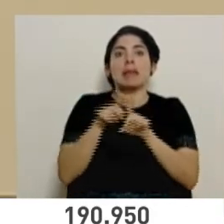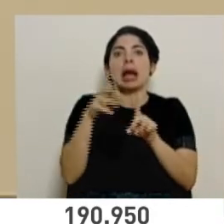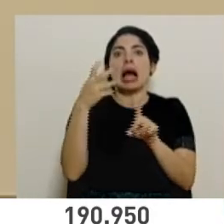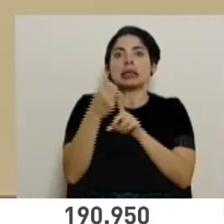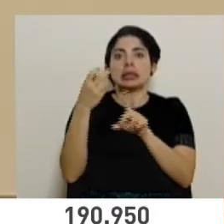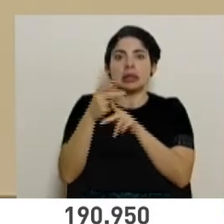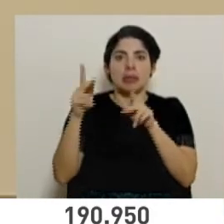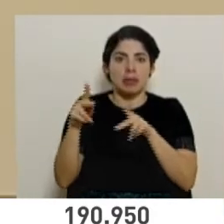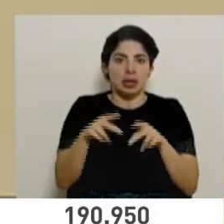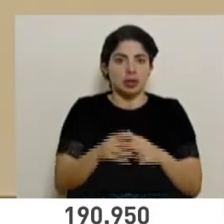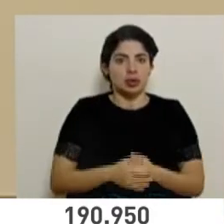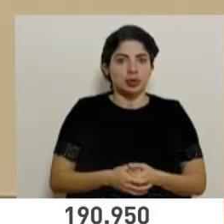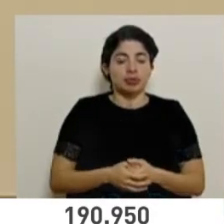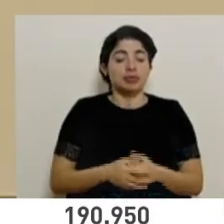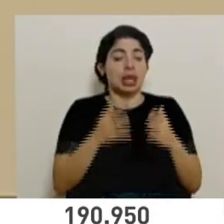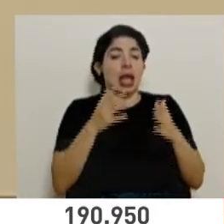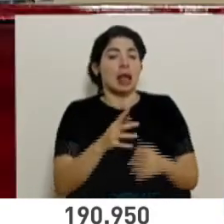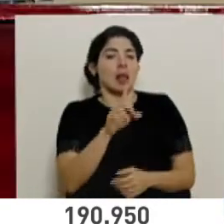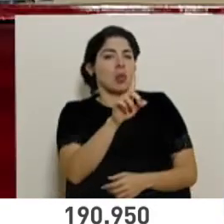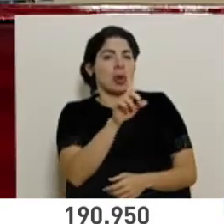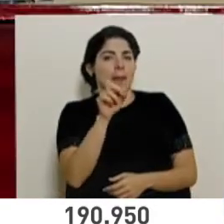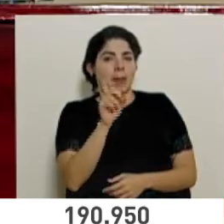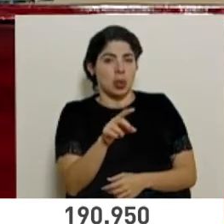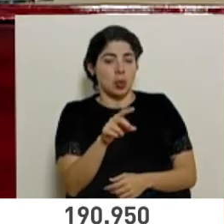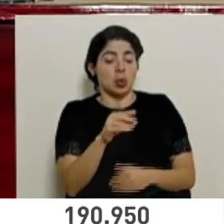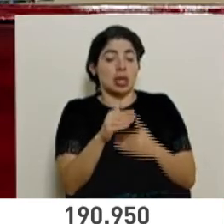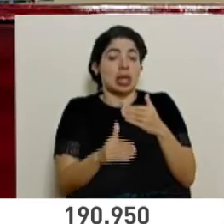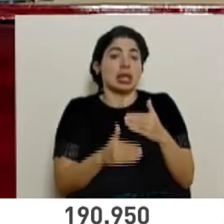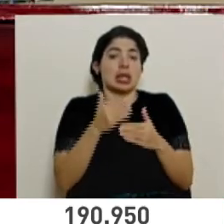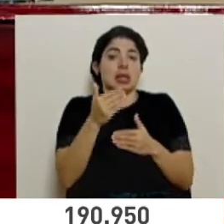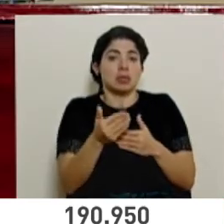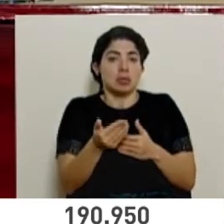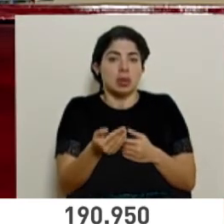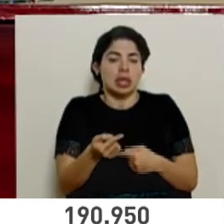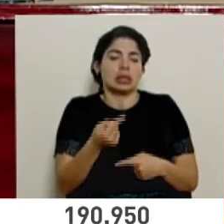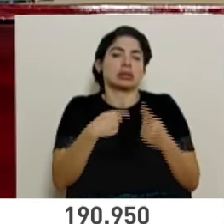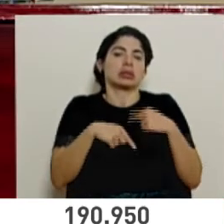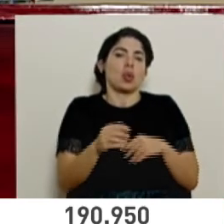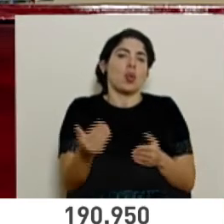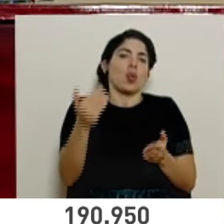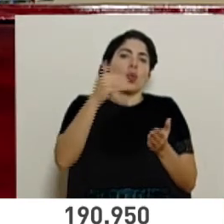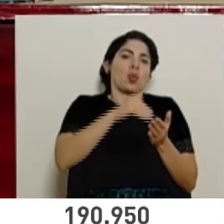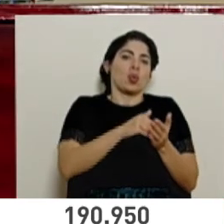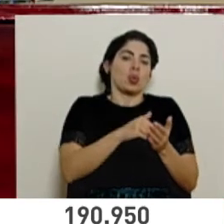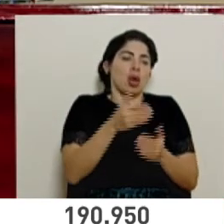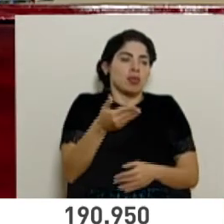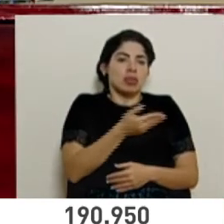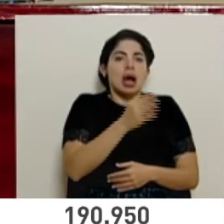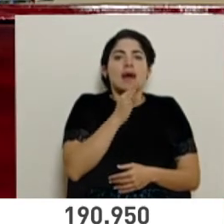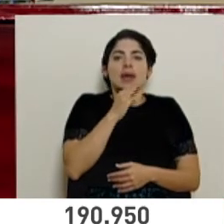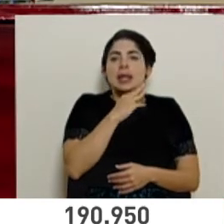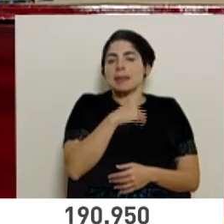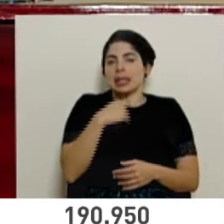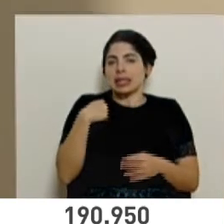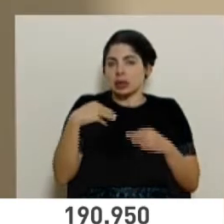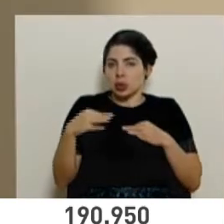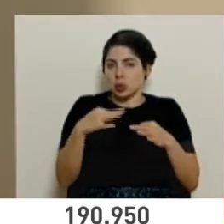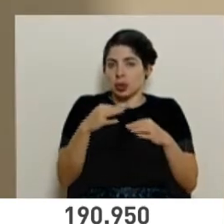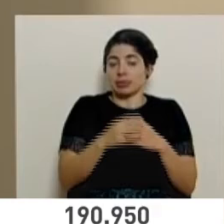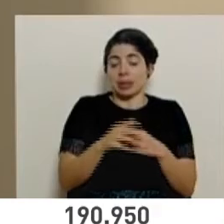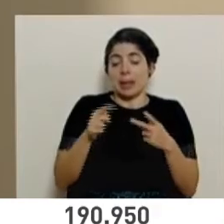las personas. Nos queda una consulta y posteriormente regresamos con cederle la palabra al ministro de